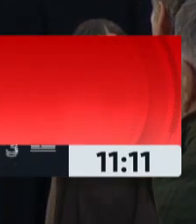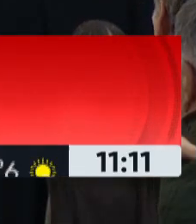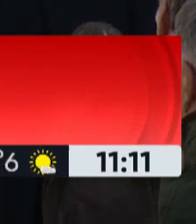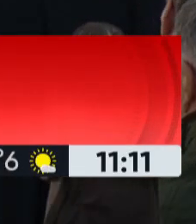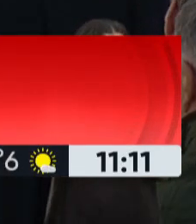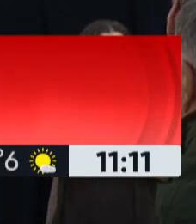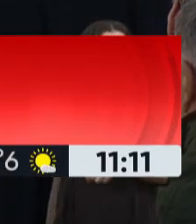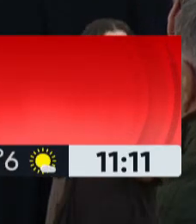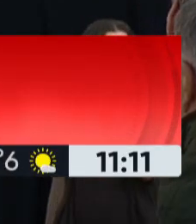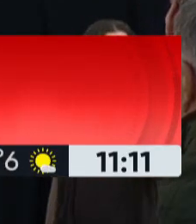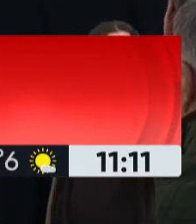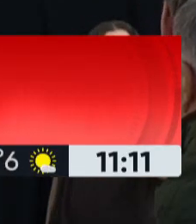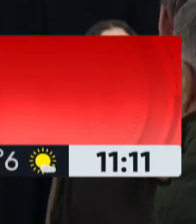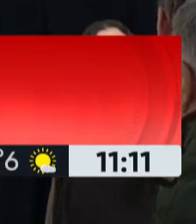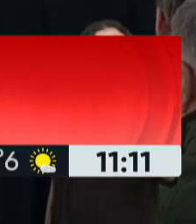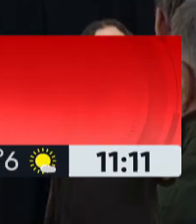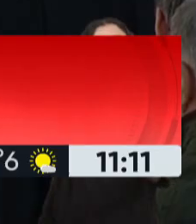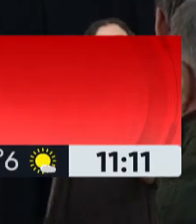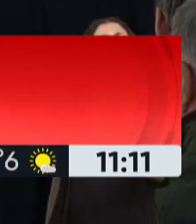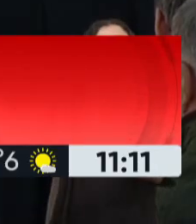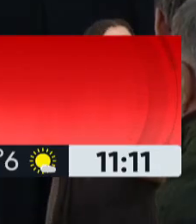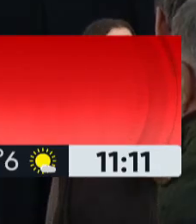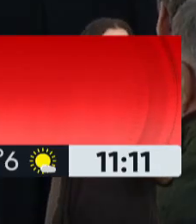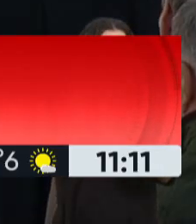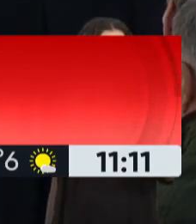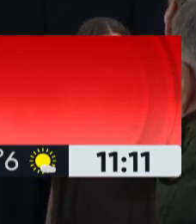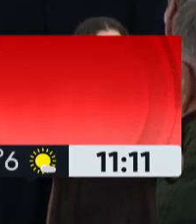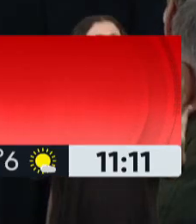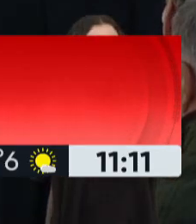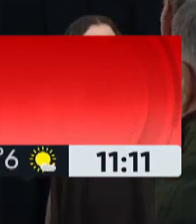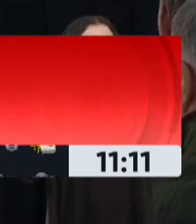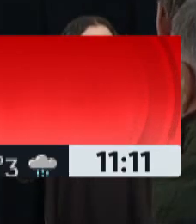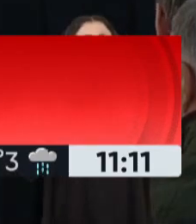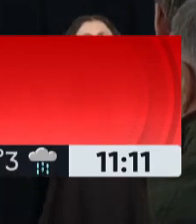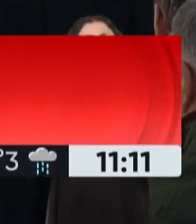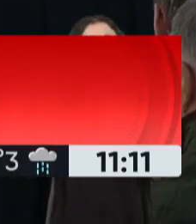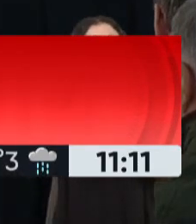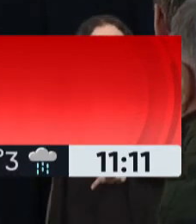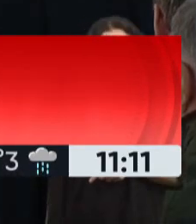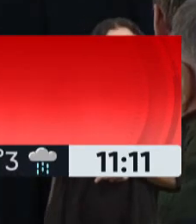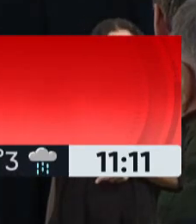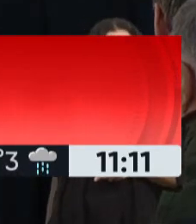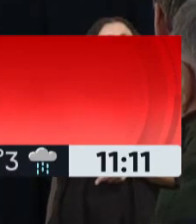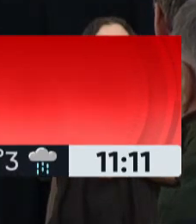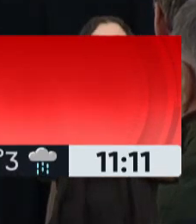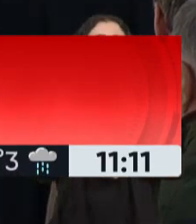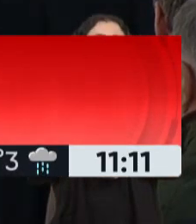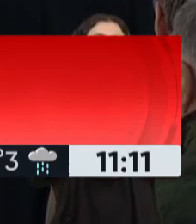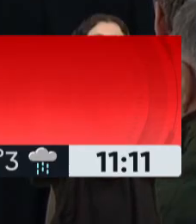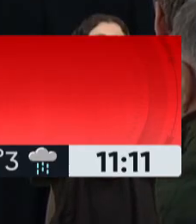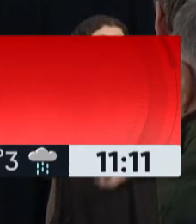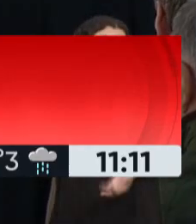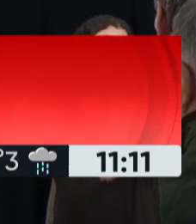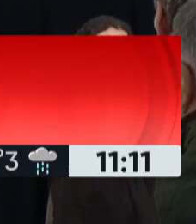ciclopia, ahí dentro del Congreso. Así es que mis agradecimientos para con ellos que han